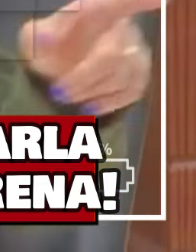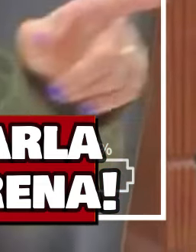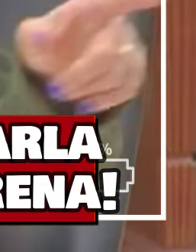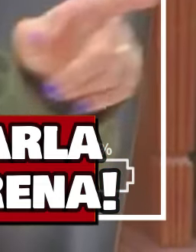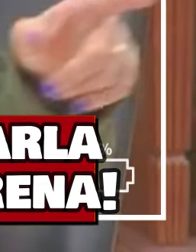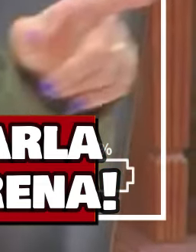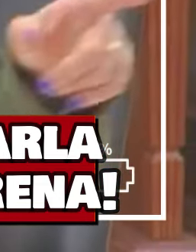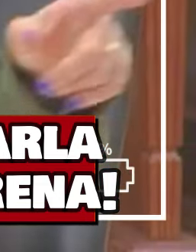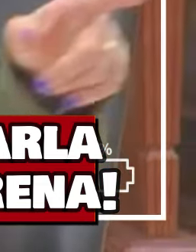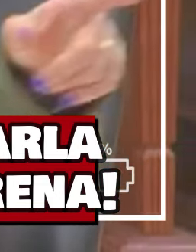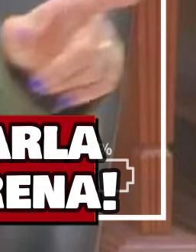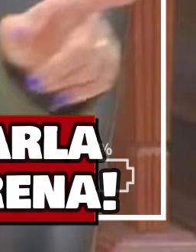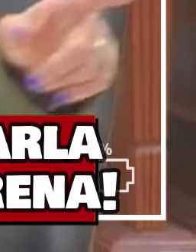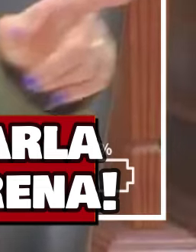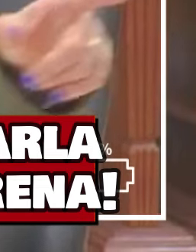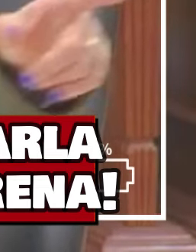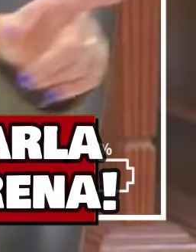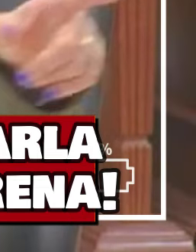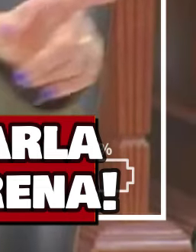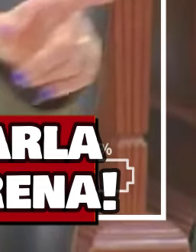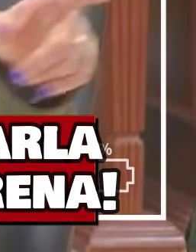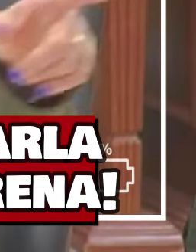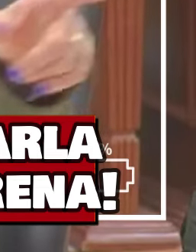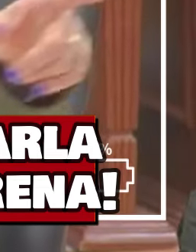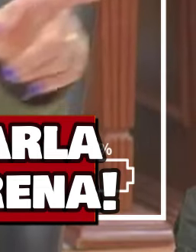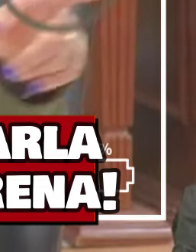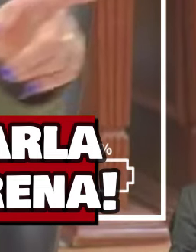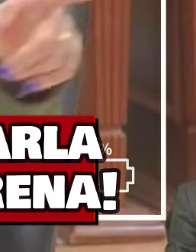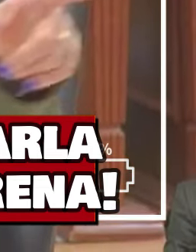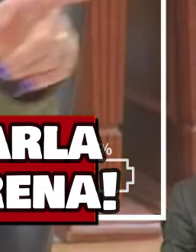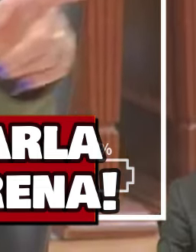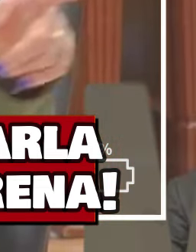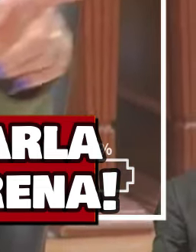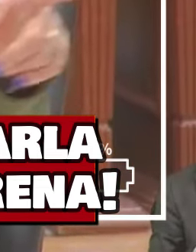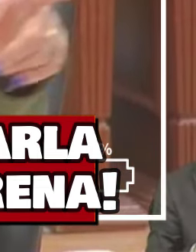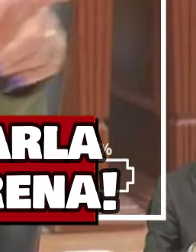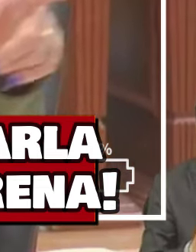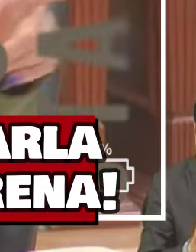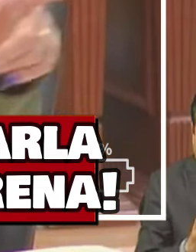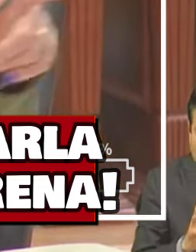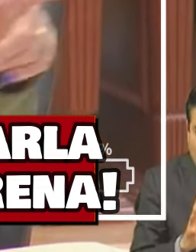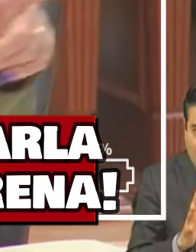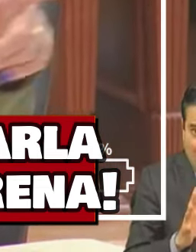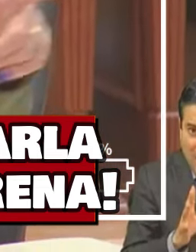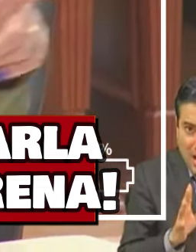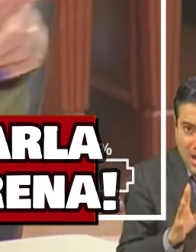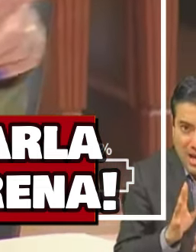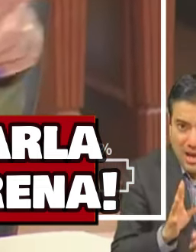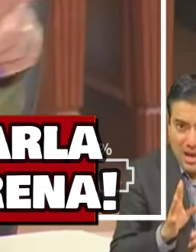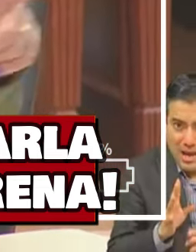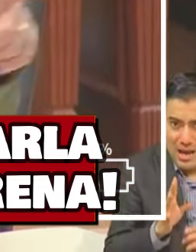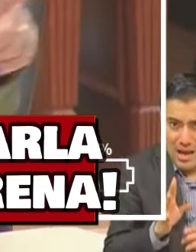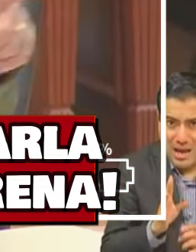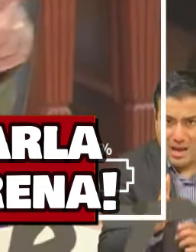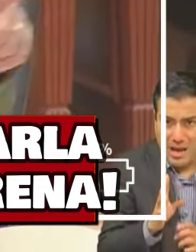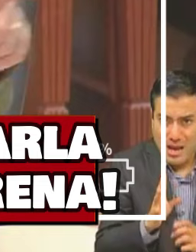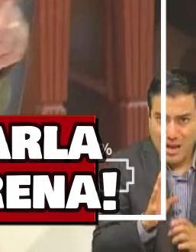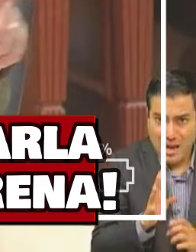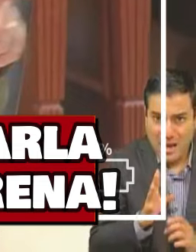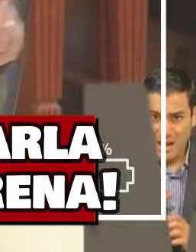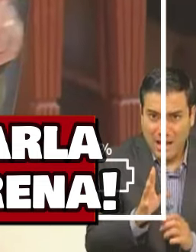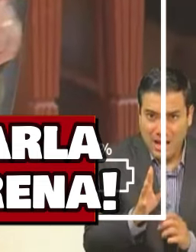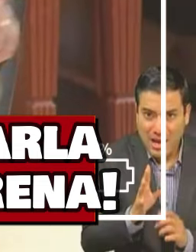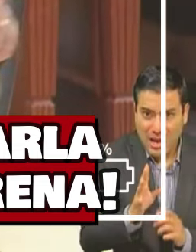1. En 2021 se abrieron procedimientos oficiosos durante la fiscalización de los informes de precampaña, mientras que esta vez se notificó a